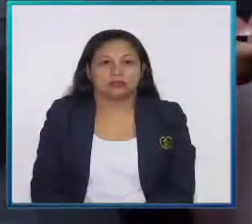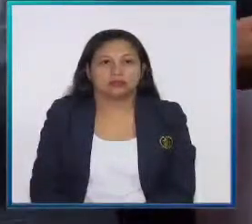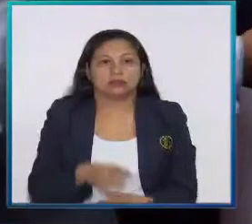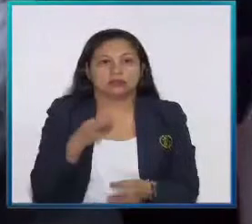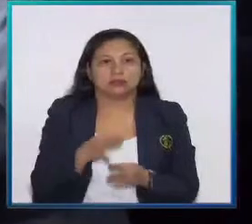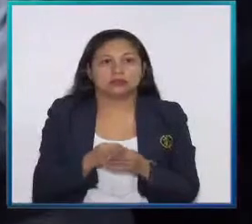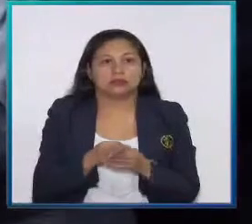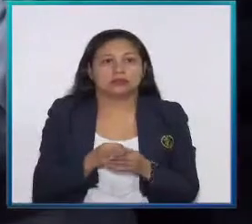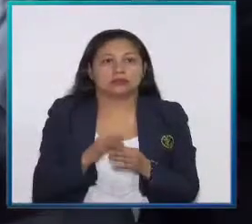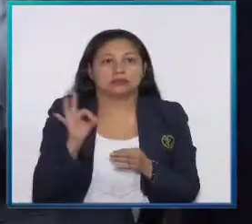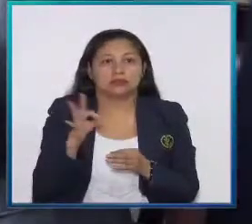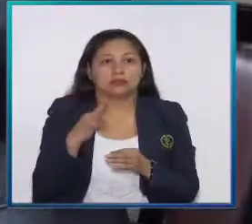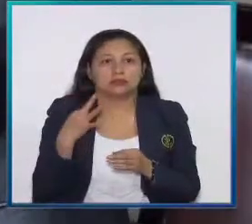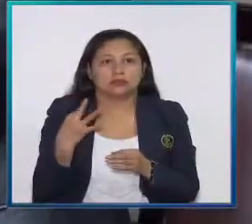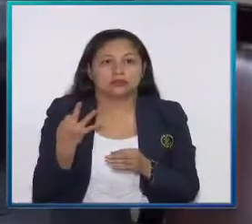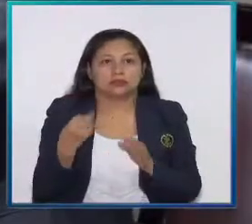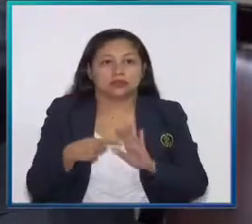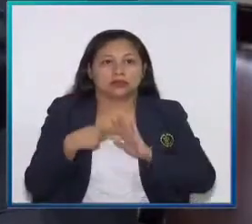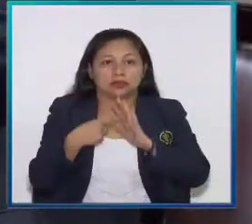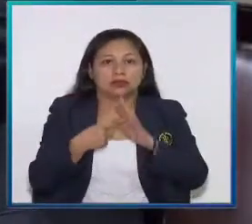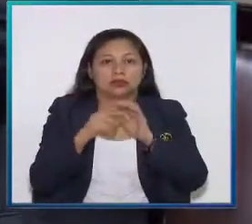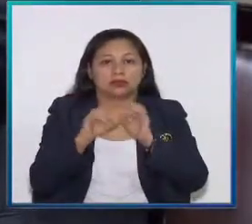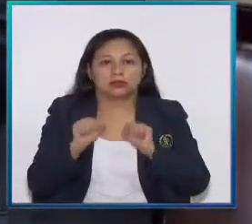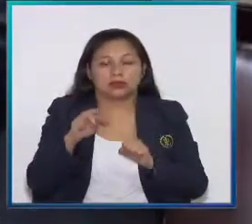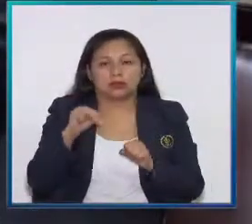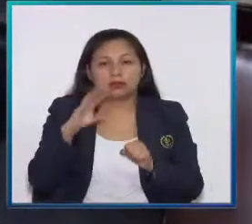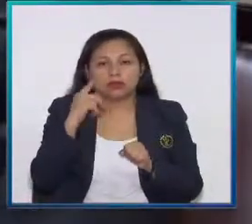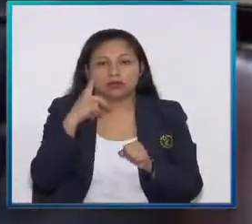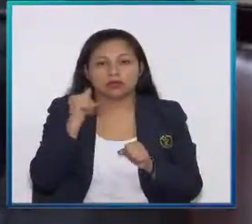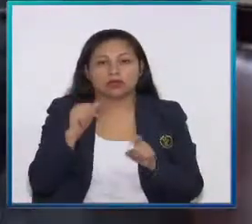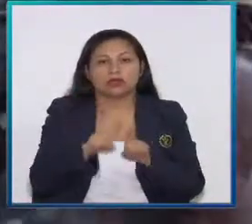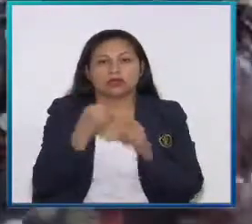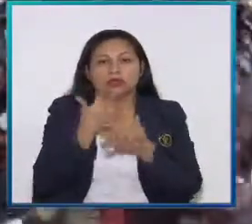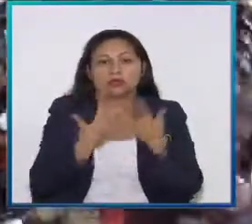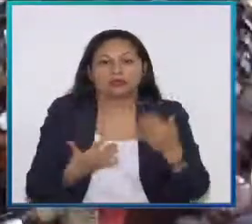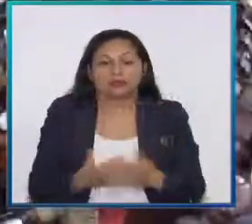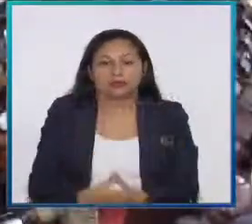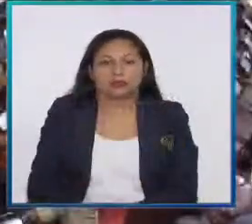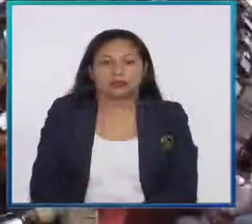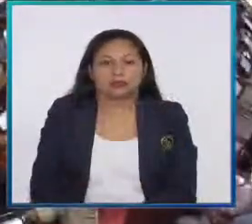Punto número 3, mociones y proposiciones.